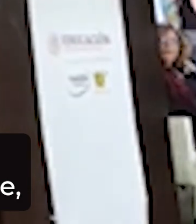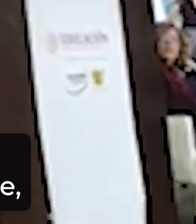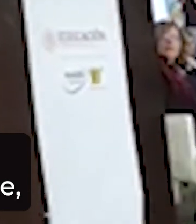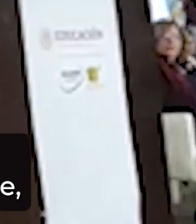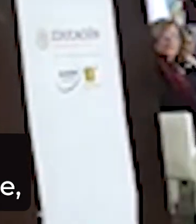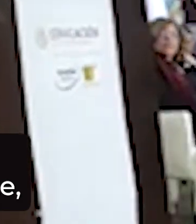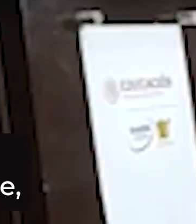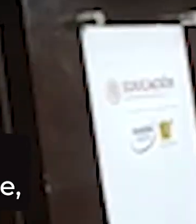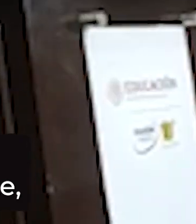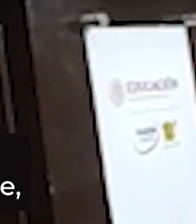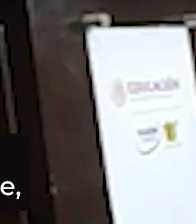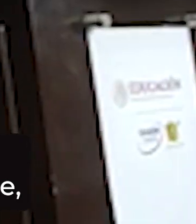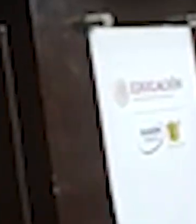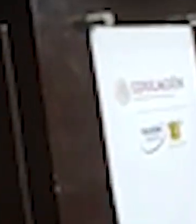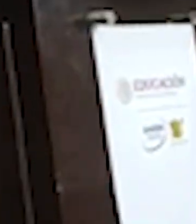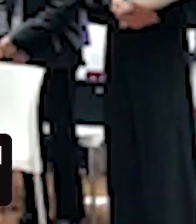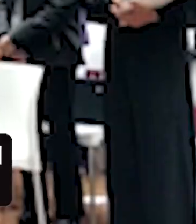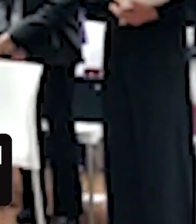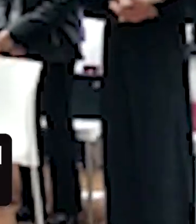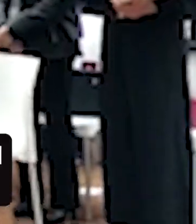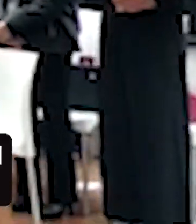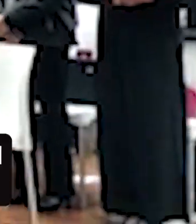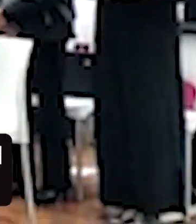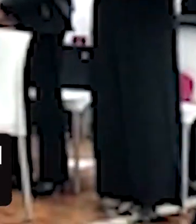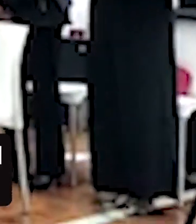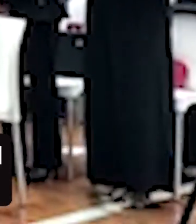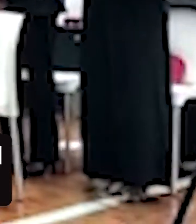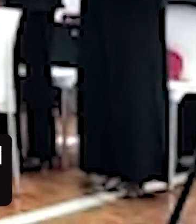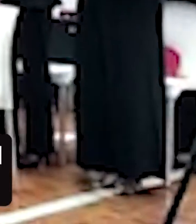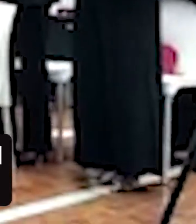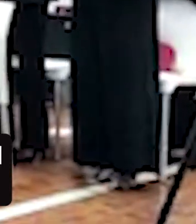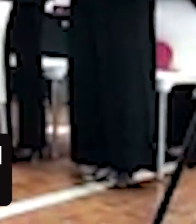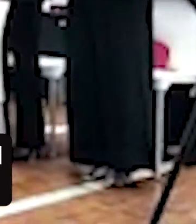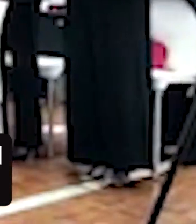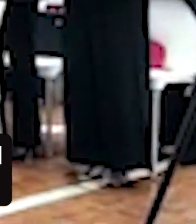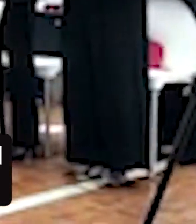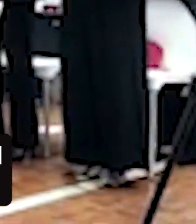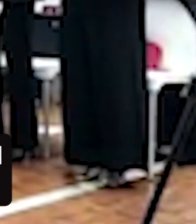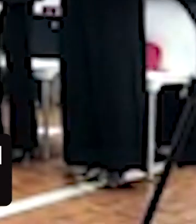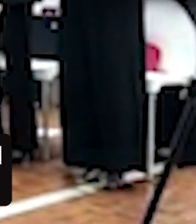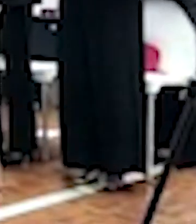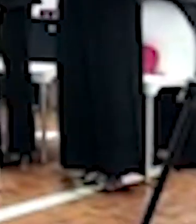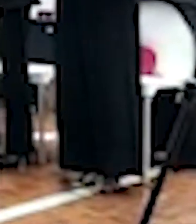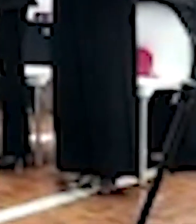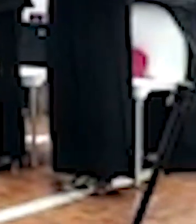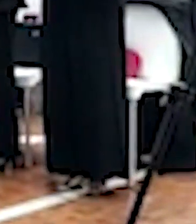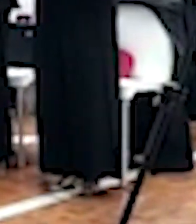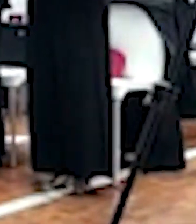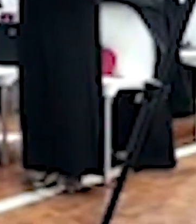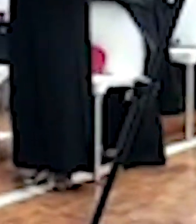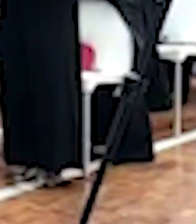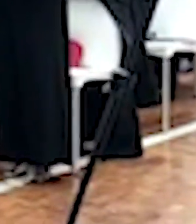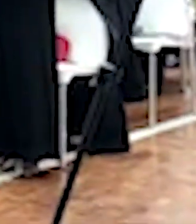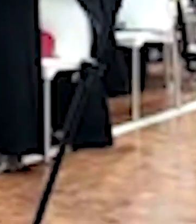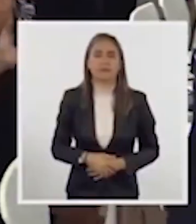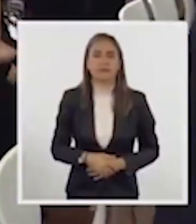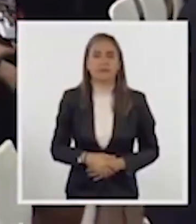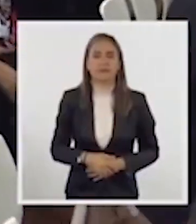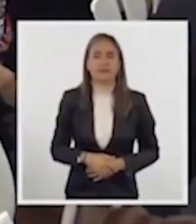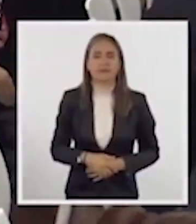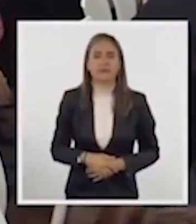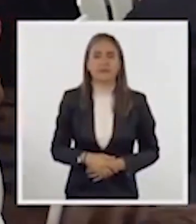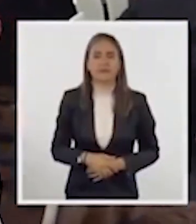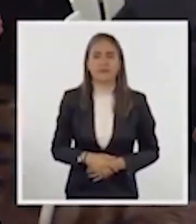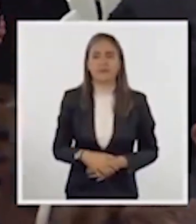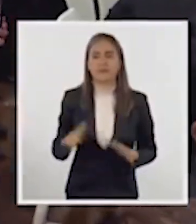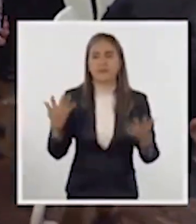Huerta García y Eduardo Jaimes Duarte, quienes señalaron la relevancia de la UNADEM en el desarrollo de los valores y ética profesional.